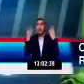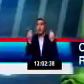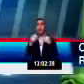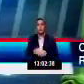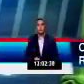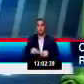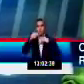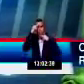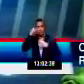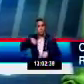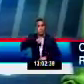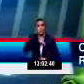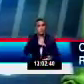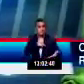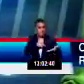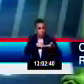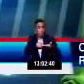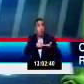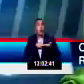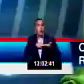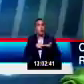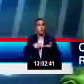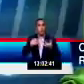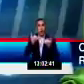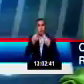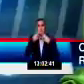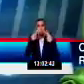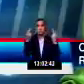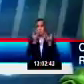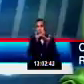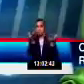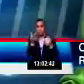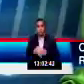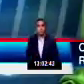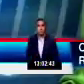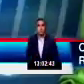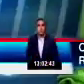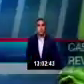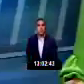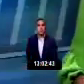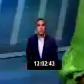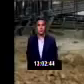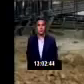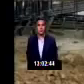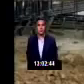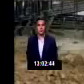El noticiero accedió de manera exclusiva a este expediente.